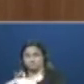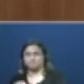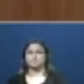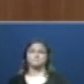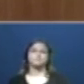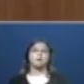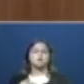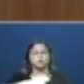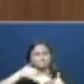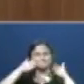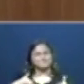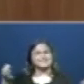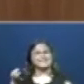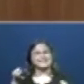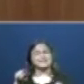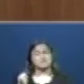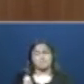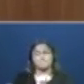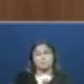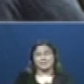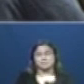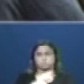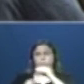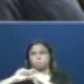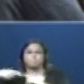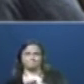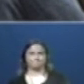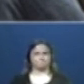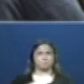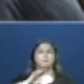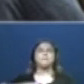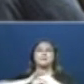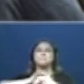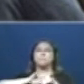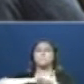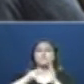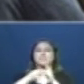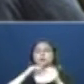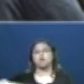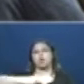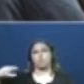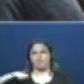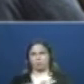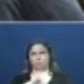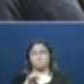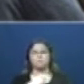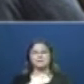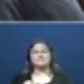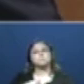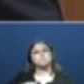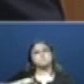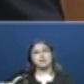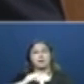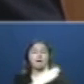centrándonos en préstamos reembolsables para proyectos de inversión e innovación y en bonificaciones de préstamos